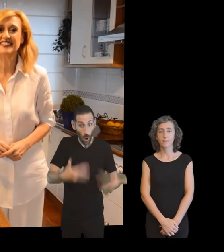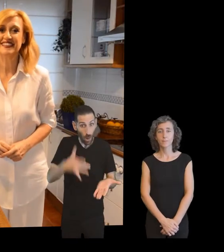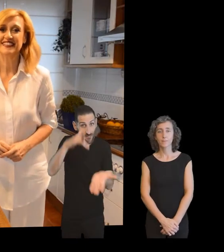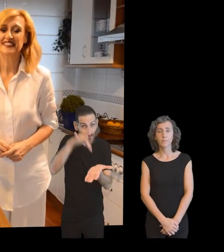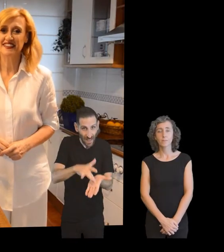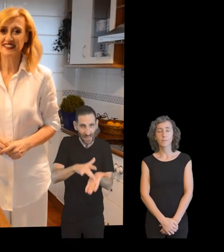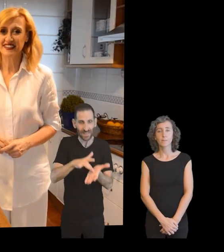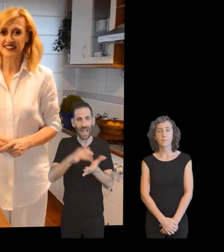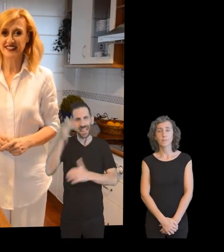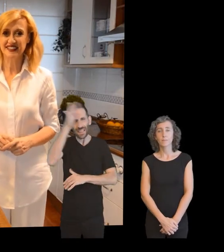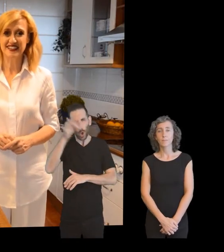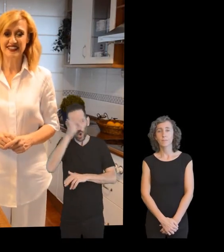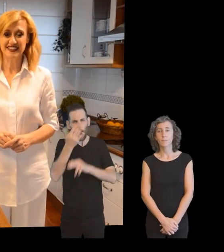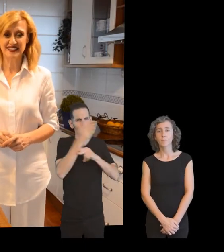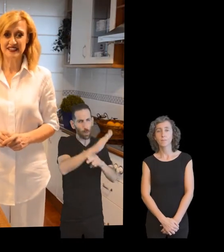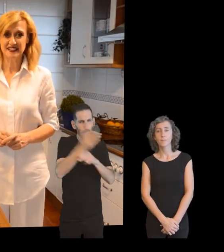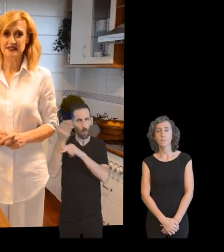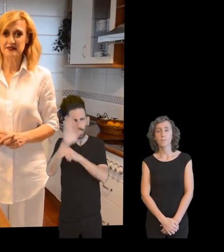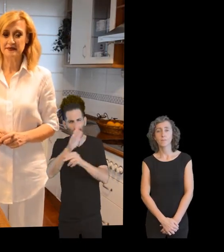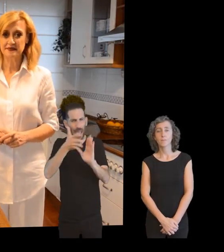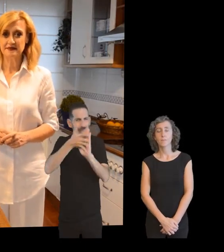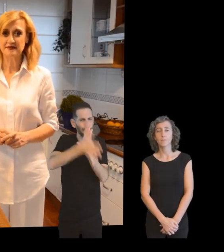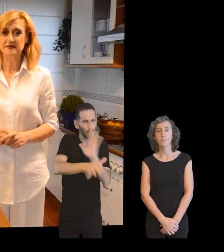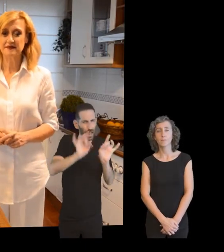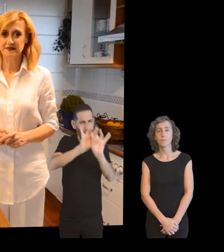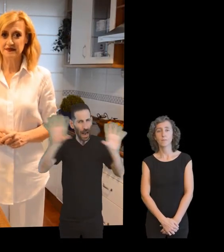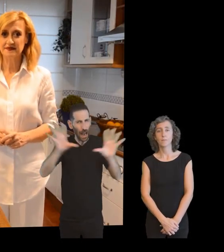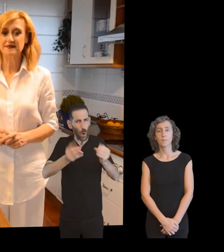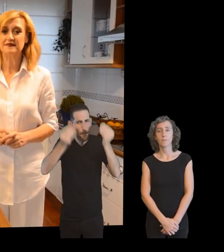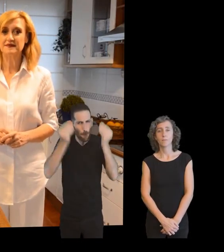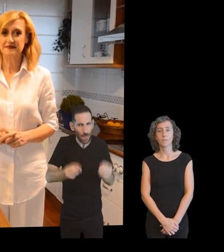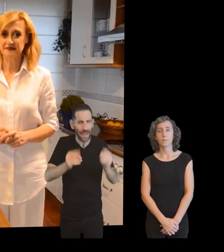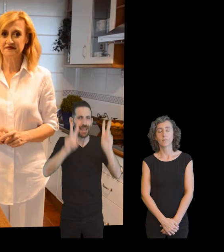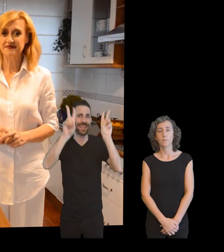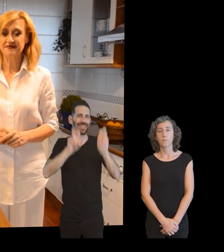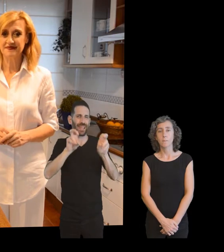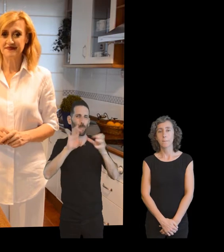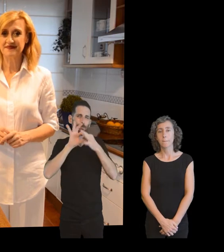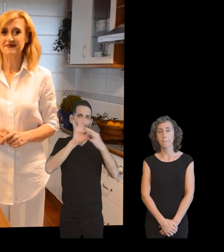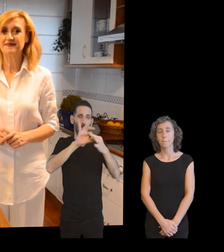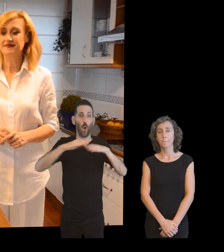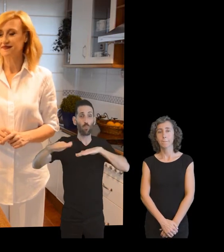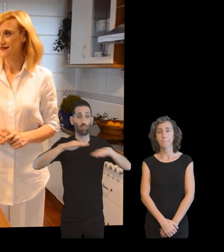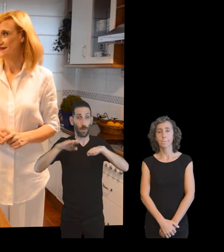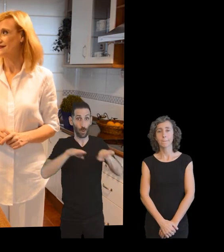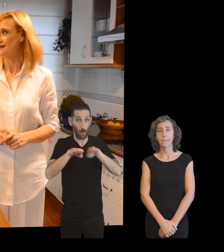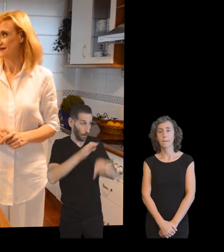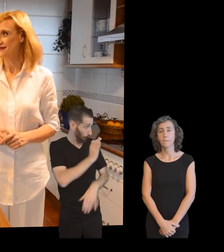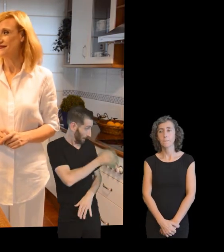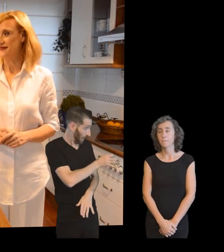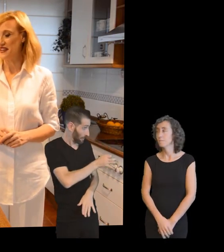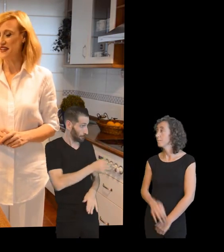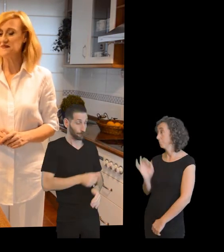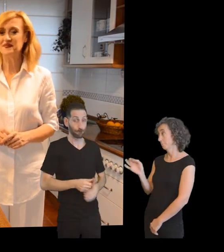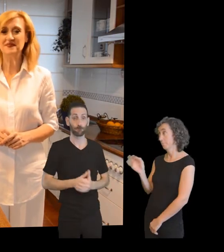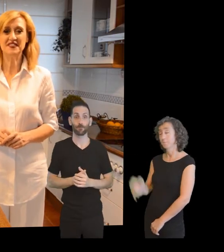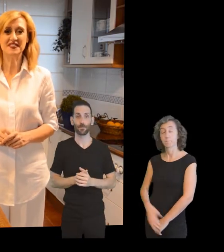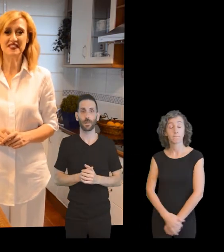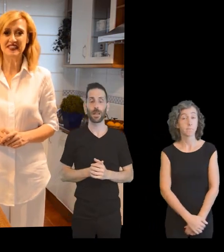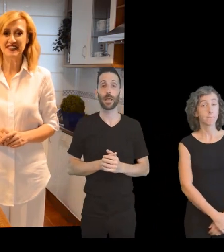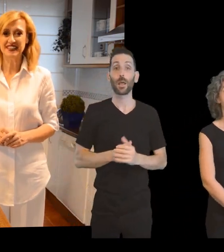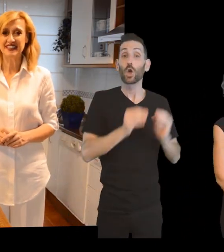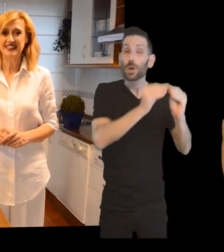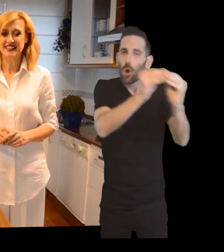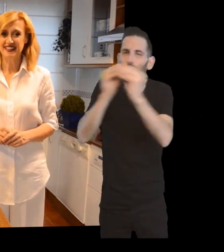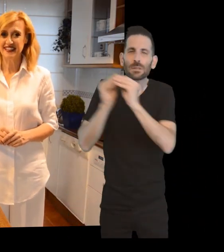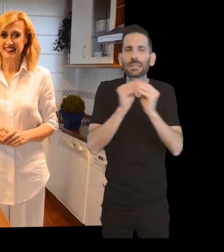Ata. Ningún dos modelos propostos explica satisfactoriamente todos os aspectos dos movimentos das placas, verdade, Adela?